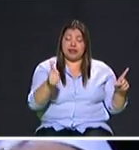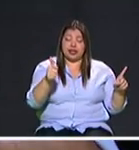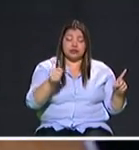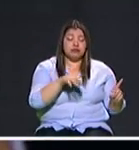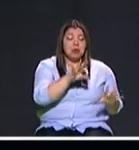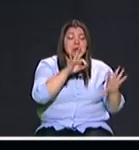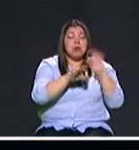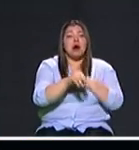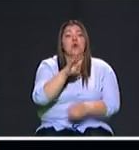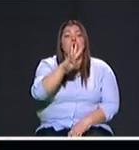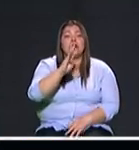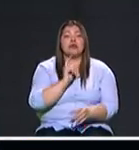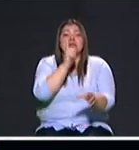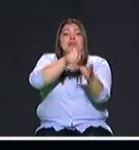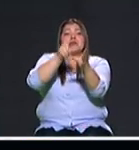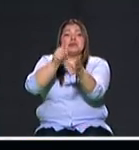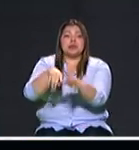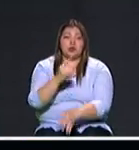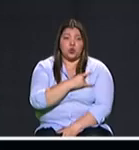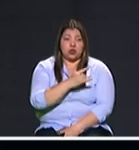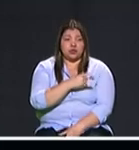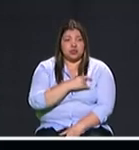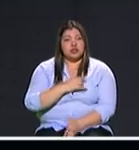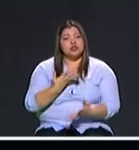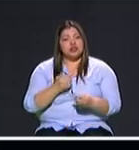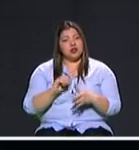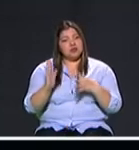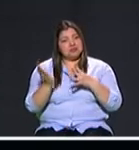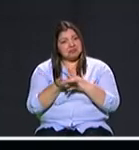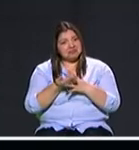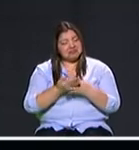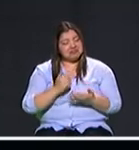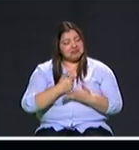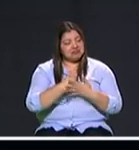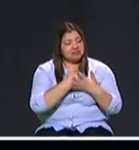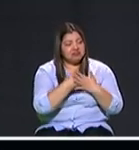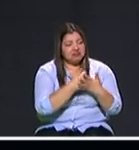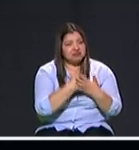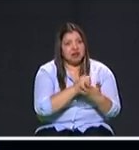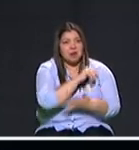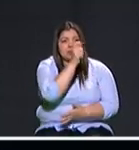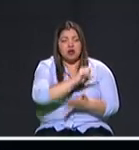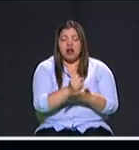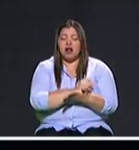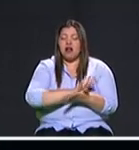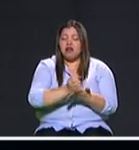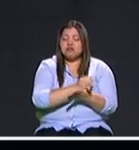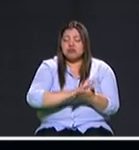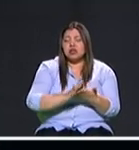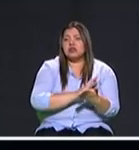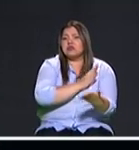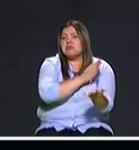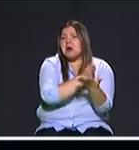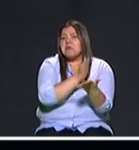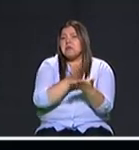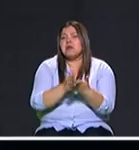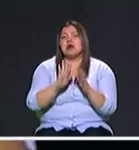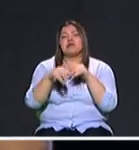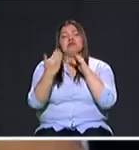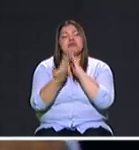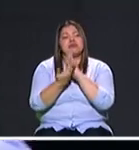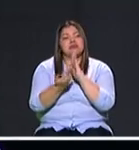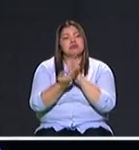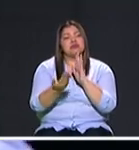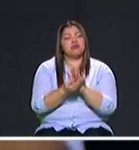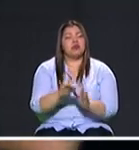superior por eso a tener 50 mil becas para que los jóvenes puedan estudiar más técnicas tecnologías y carreras profesionales